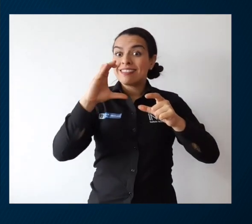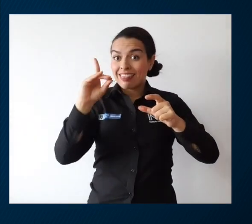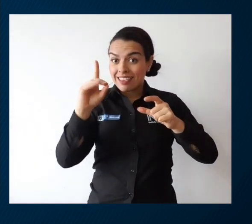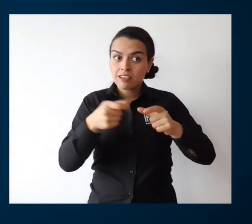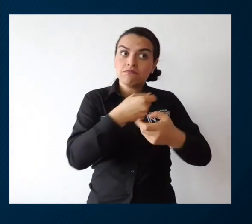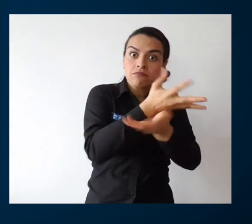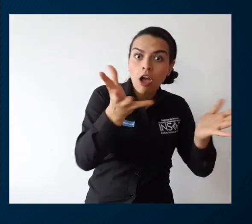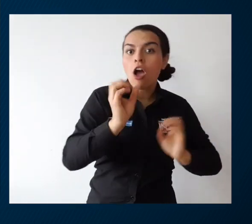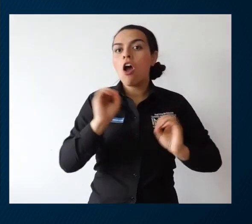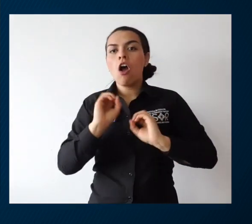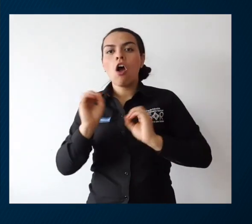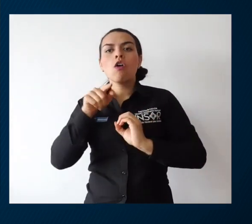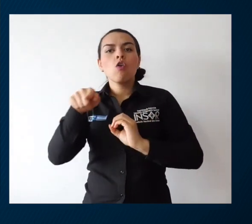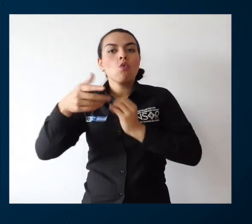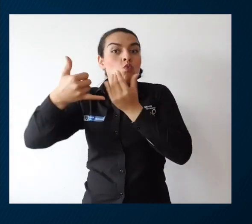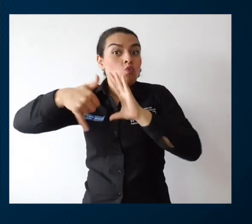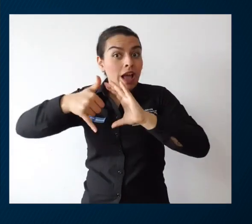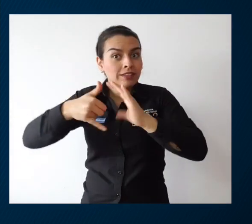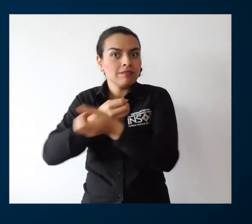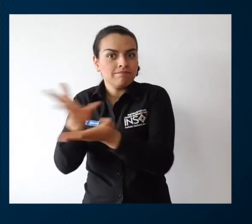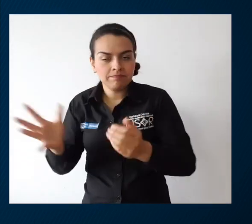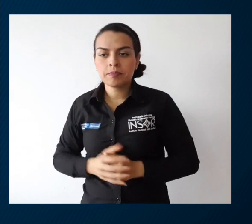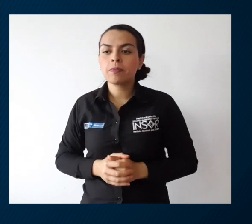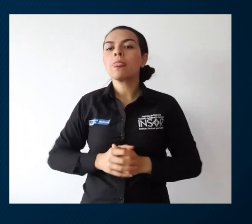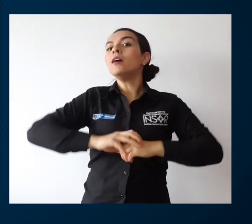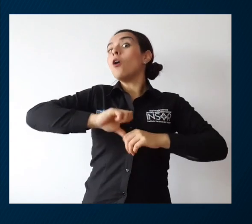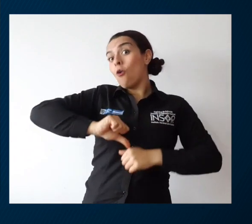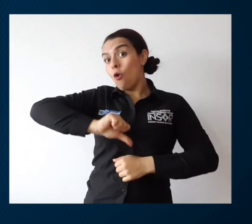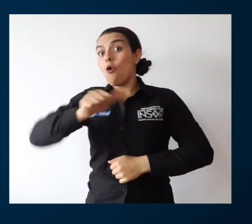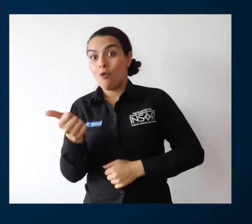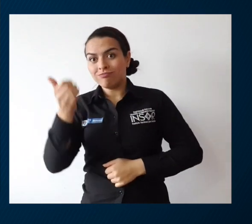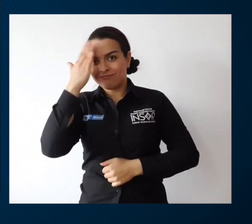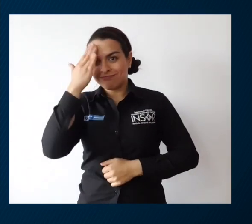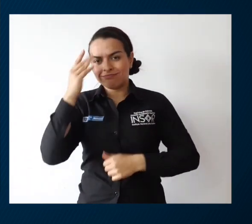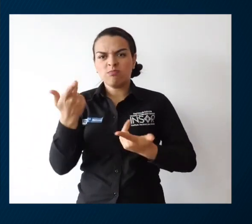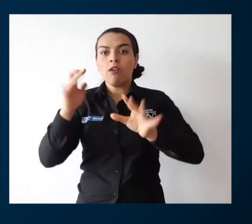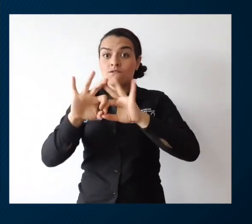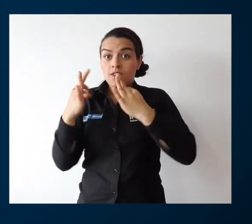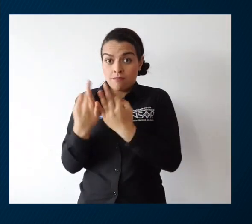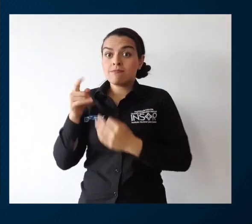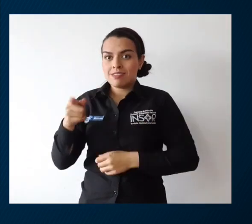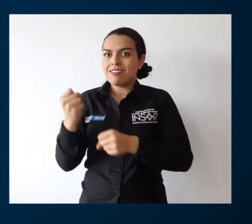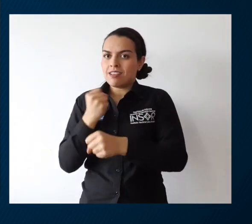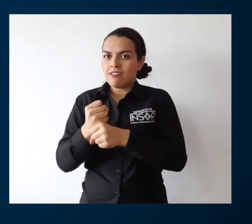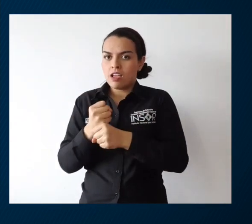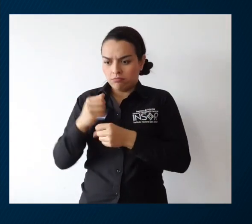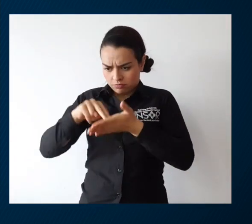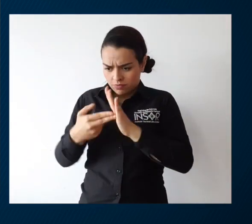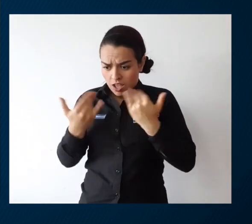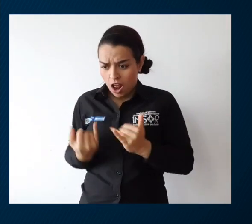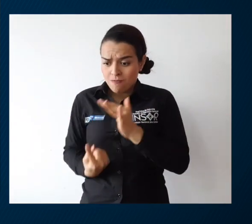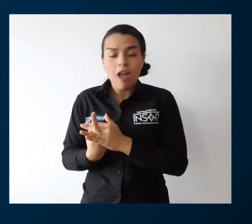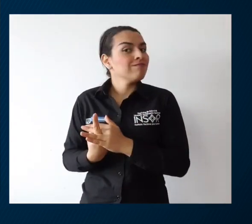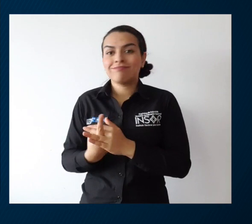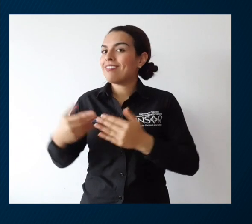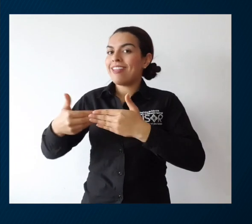otros mecanismos. Y el tercer tema que nos preocupa y que tenemos que continuar manejando con familia, que de nuevo no es de ahorita, es